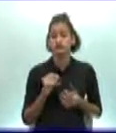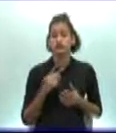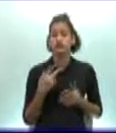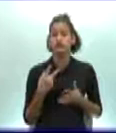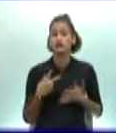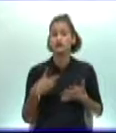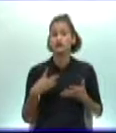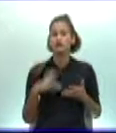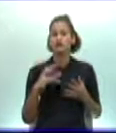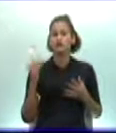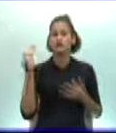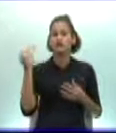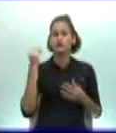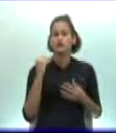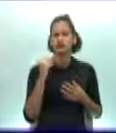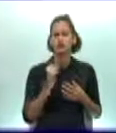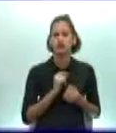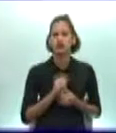de Cuba,